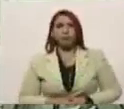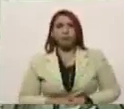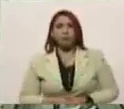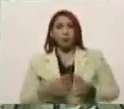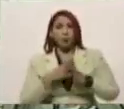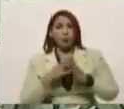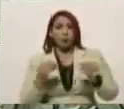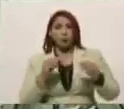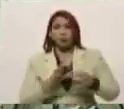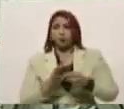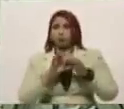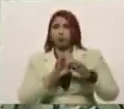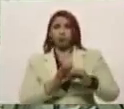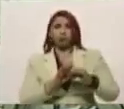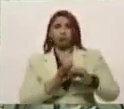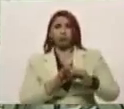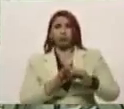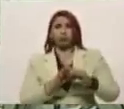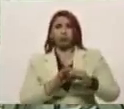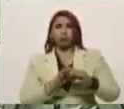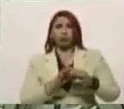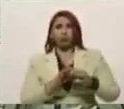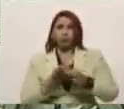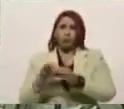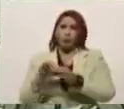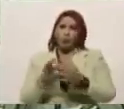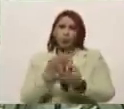todos unidos en perfecta unión